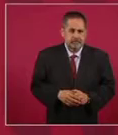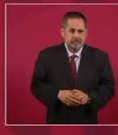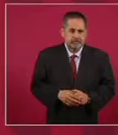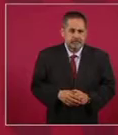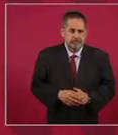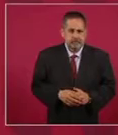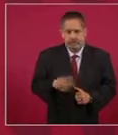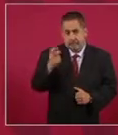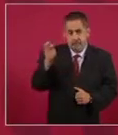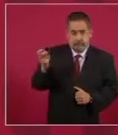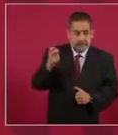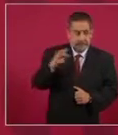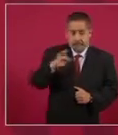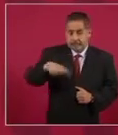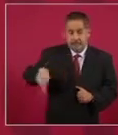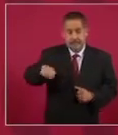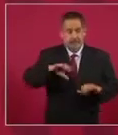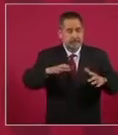Pues estos legisladores